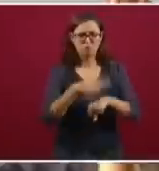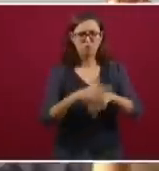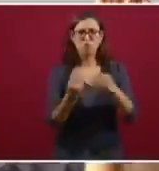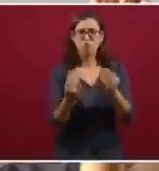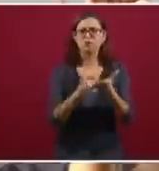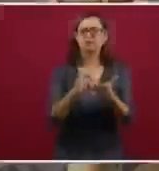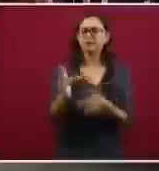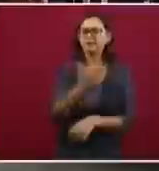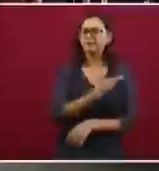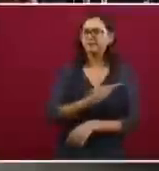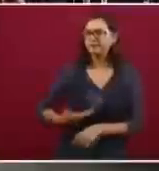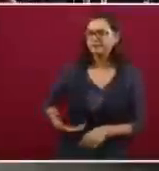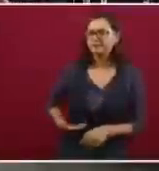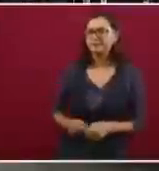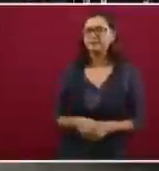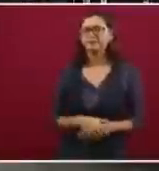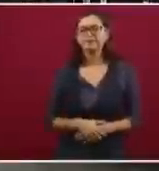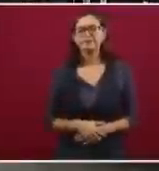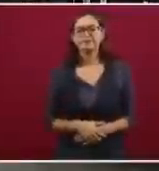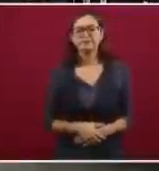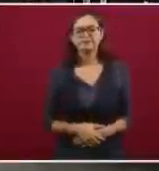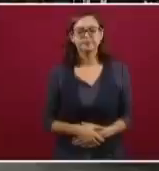señor presidente.